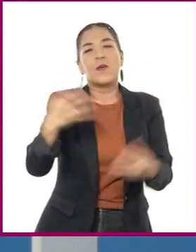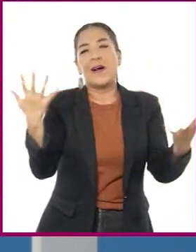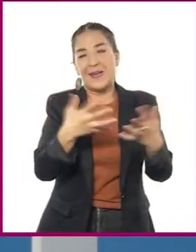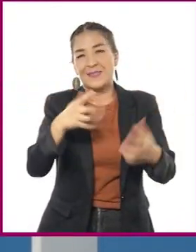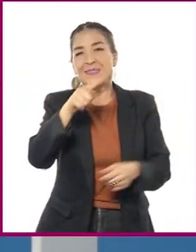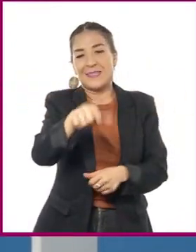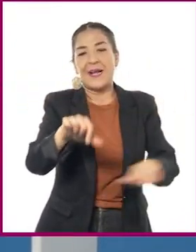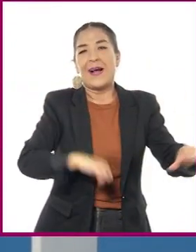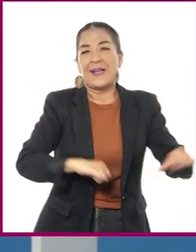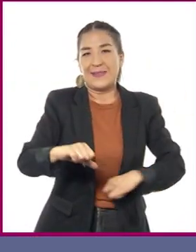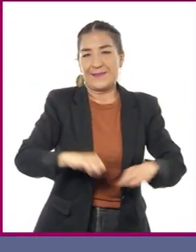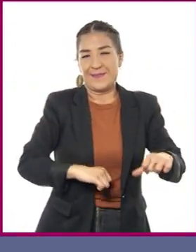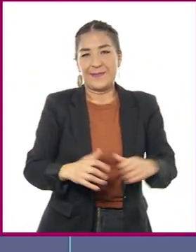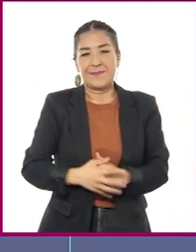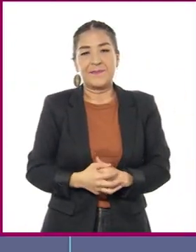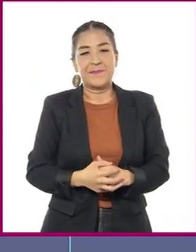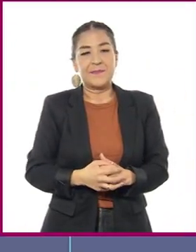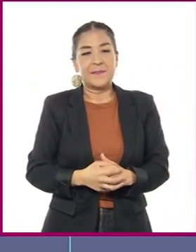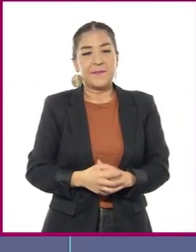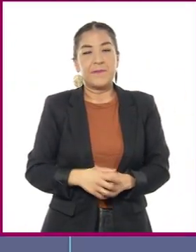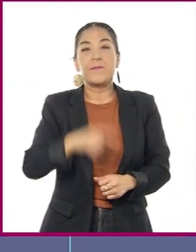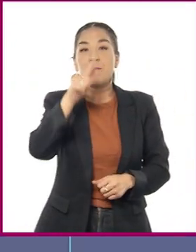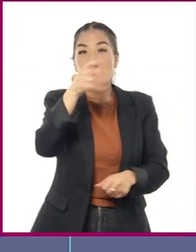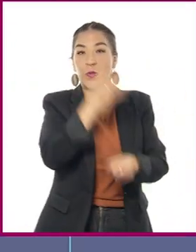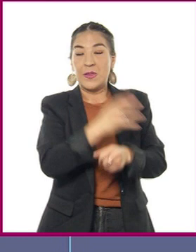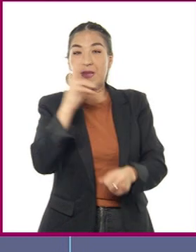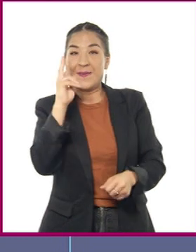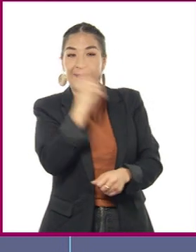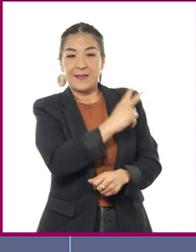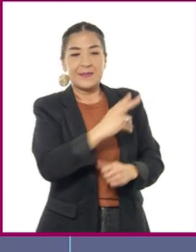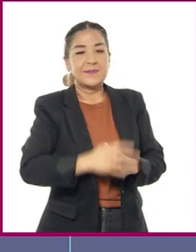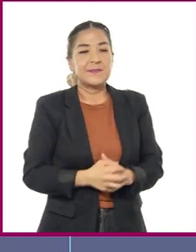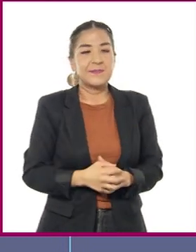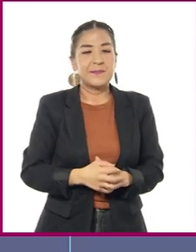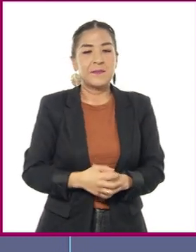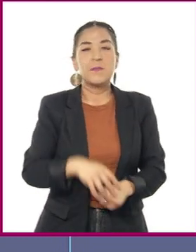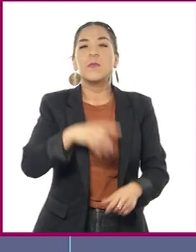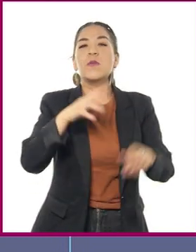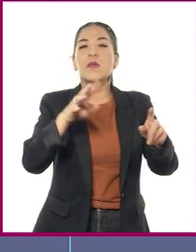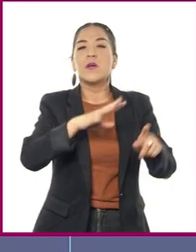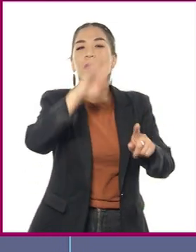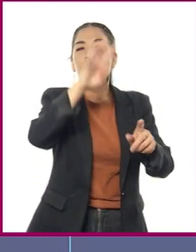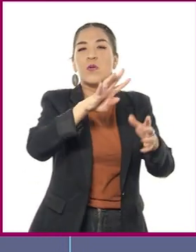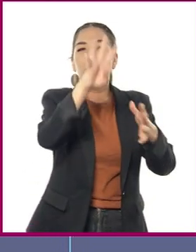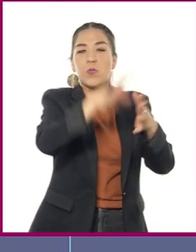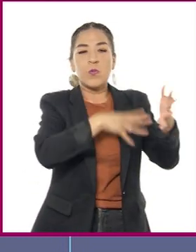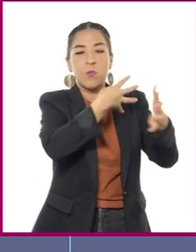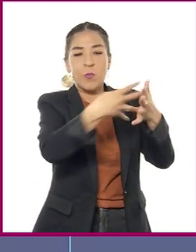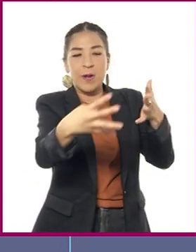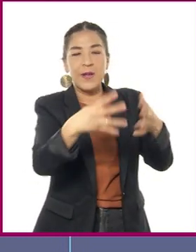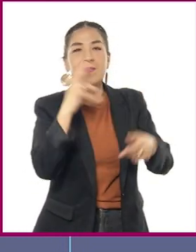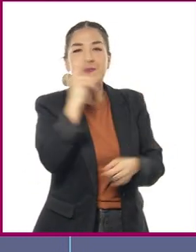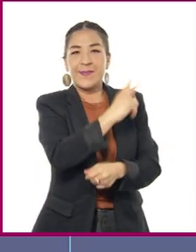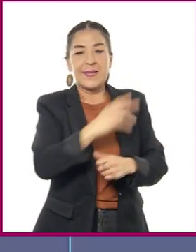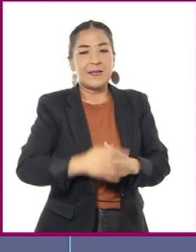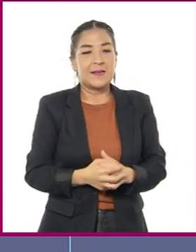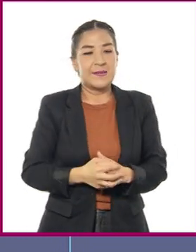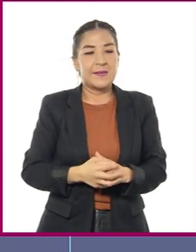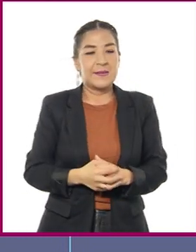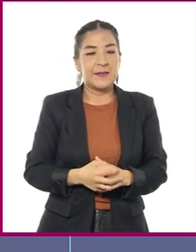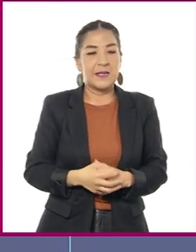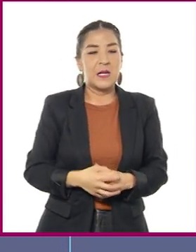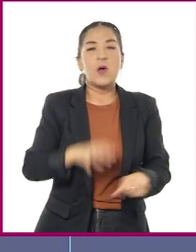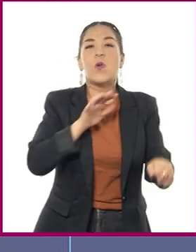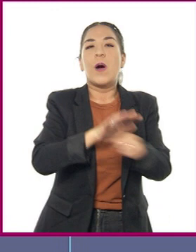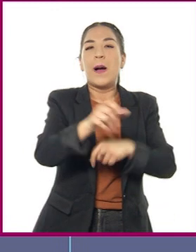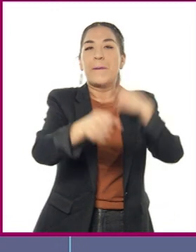la siguiente actividad. A continuación, se muestra un cuadro en el cual vienen los 3 sectores